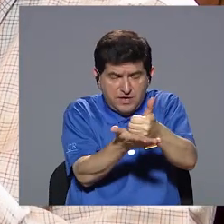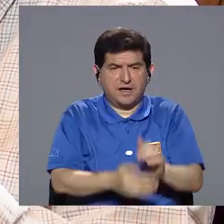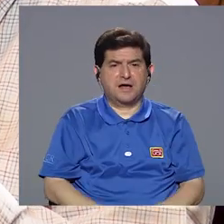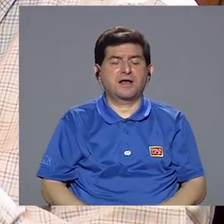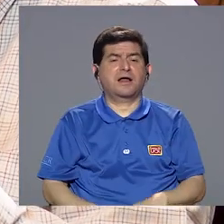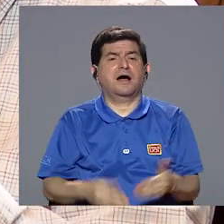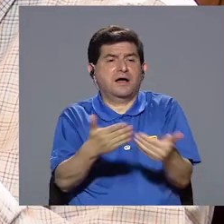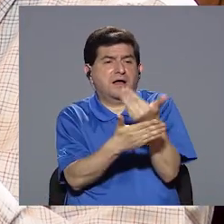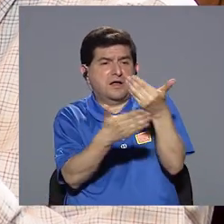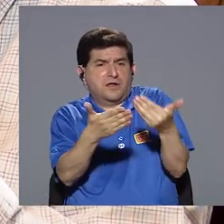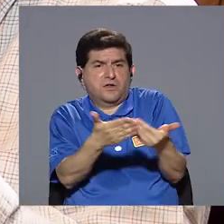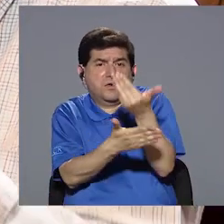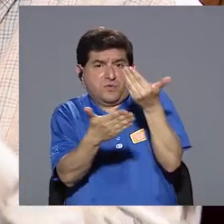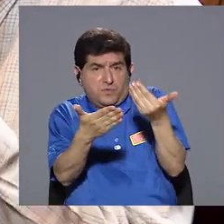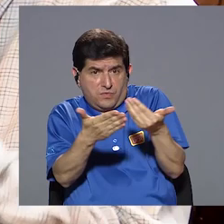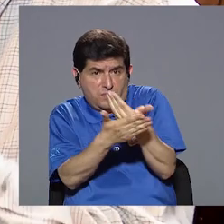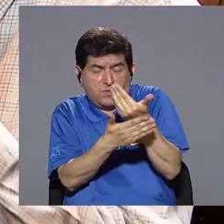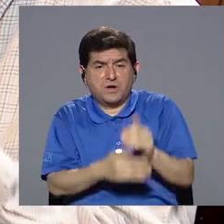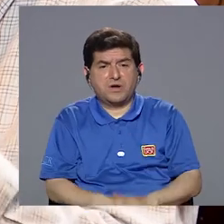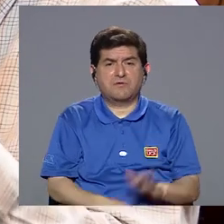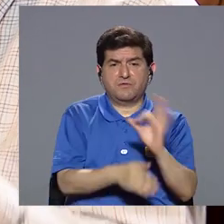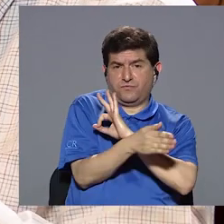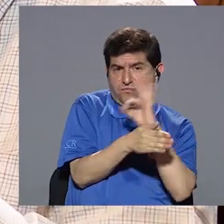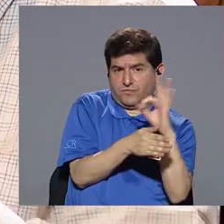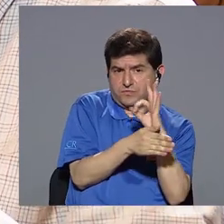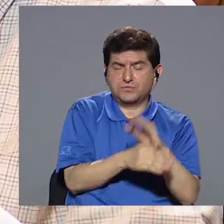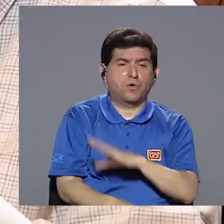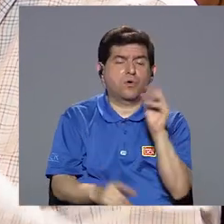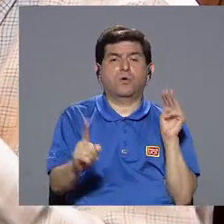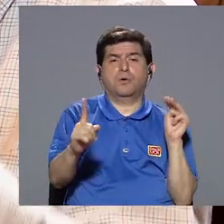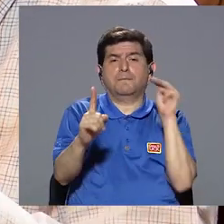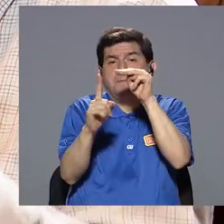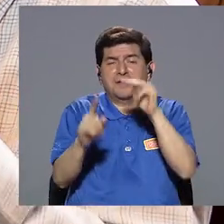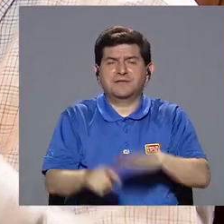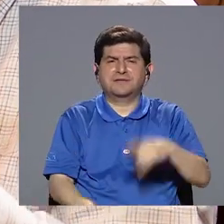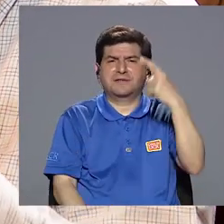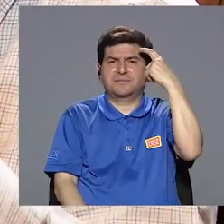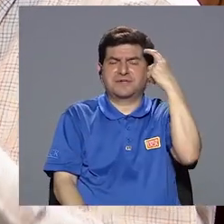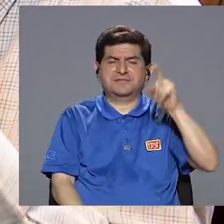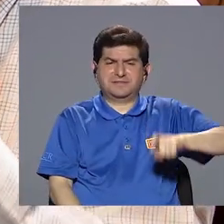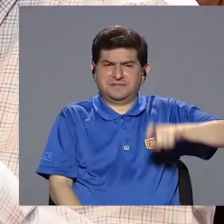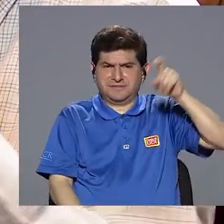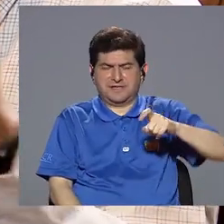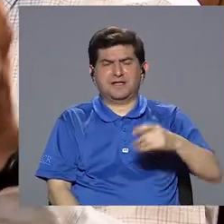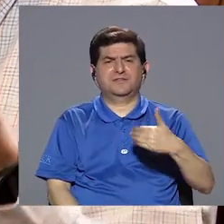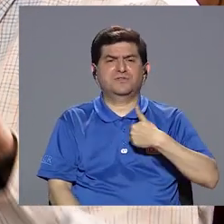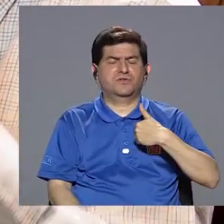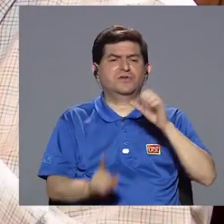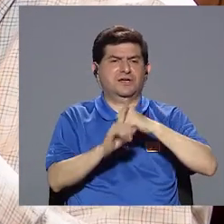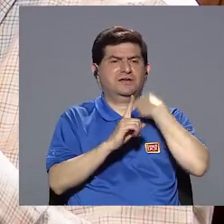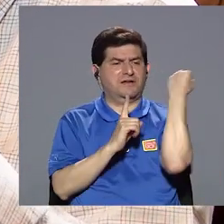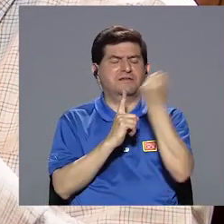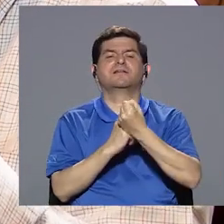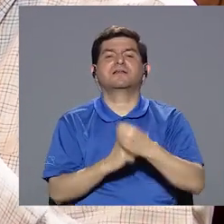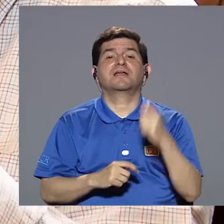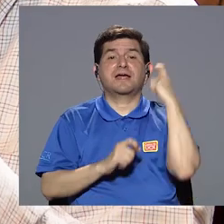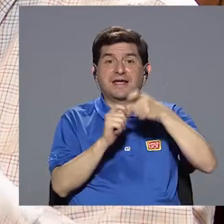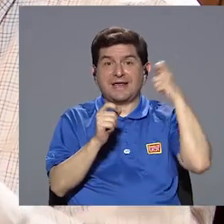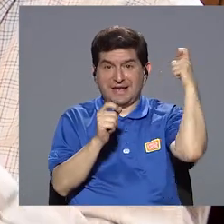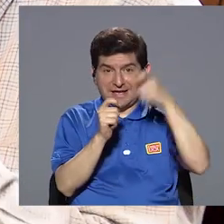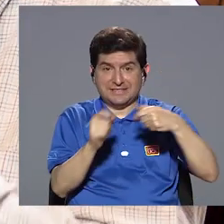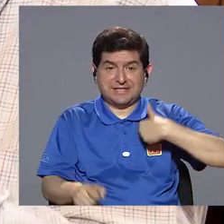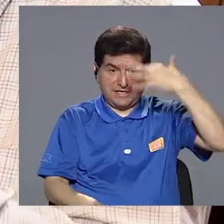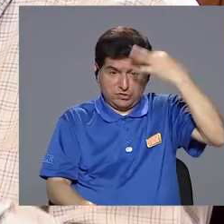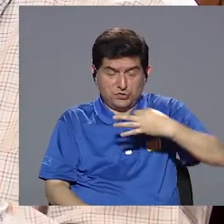contribuir a renovar esta está esta función esta misión de cara a las necesidades de las de la